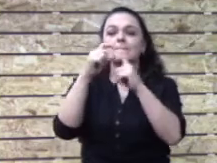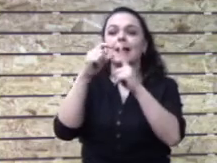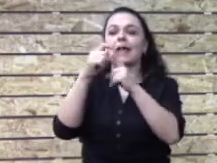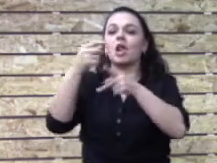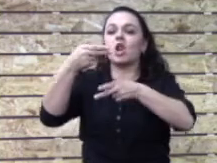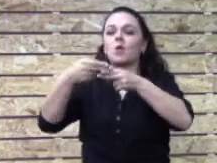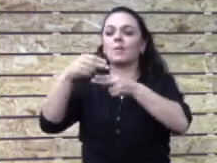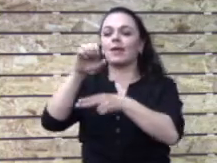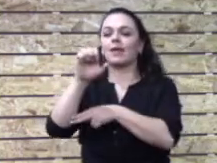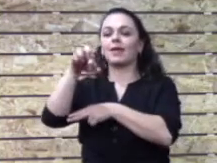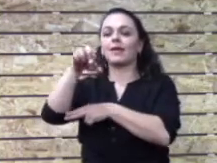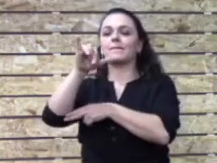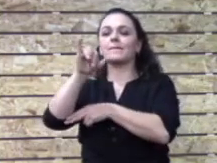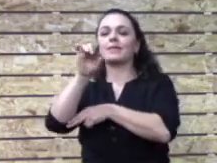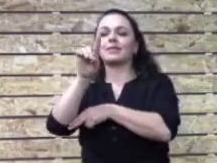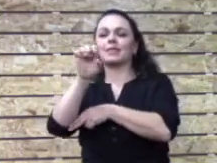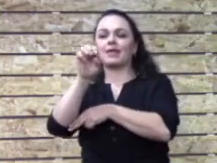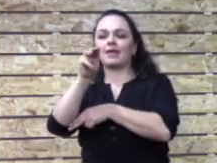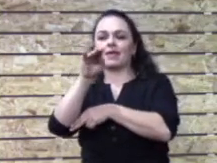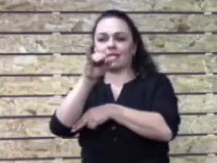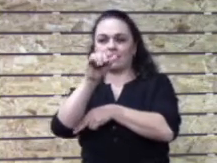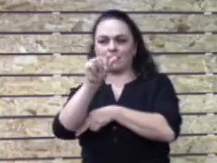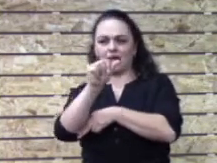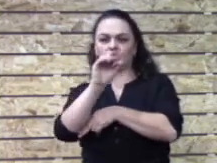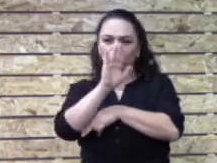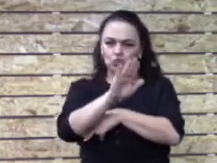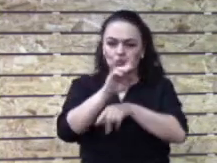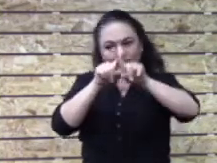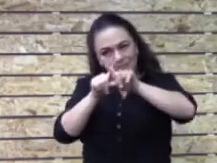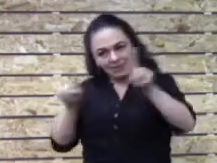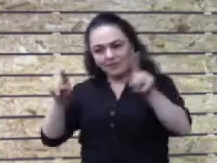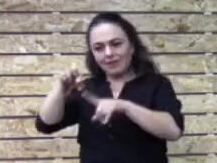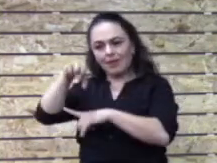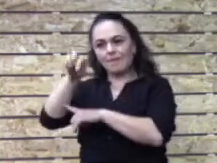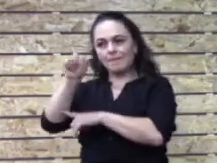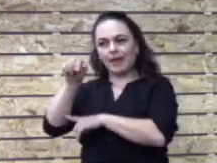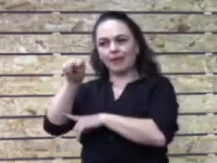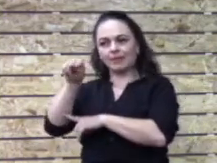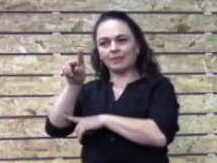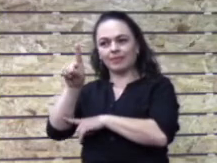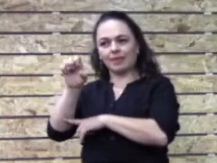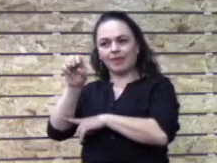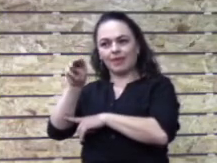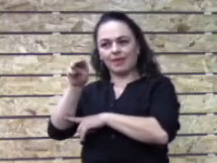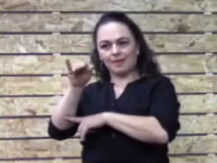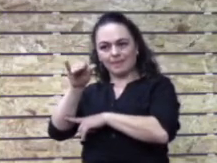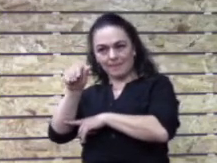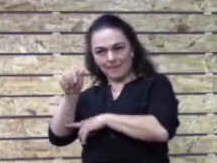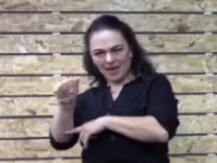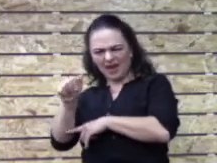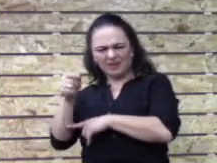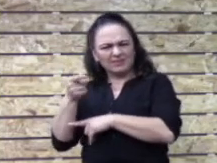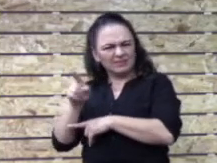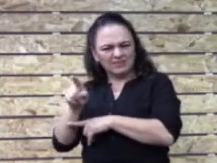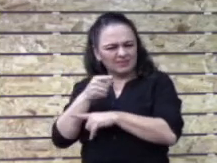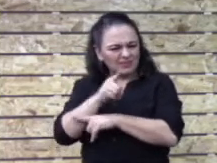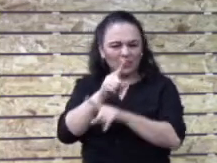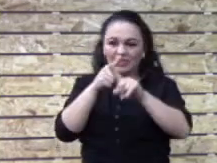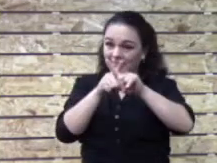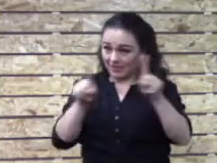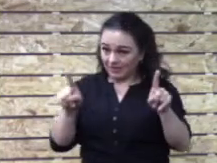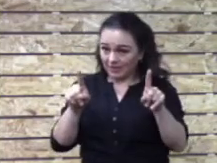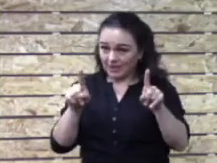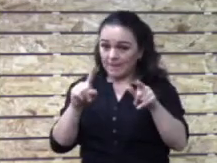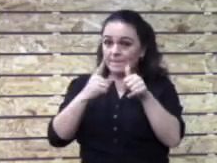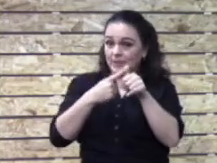epidemia y pandemia. Cuando se empezó a hablar de este fenómeno mundial que a todos nos tiene preocupados, se empezó a usar